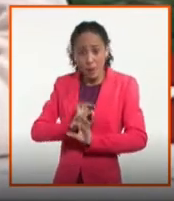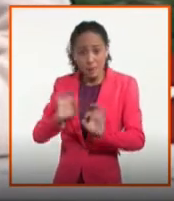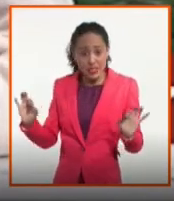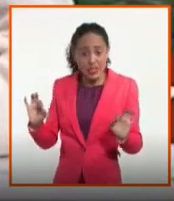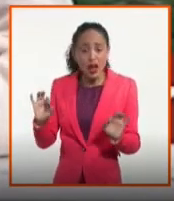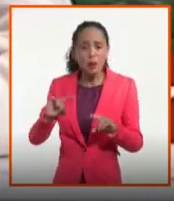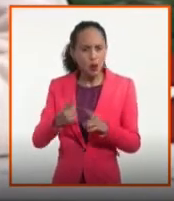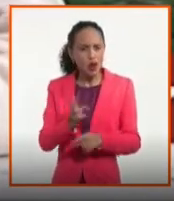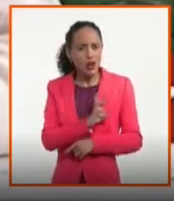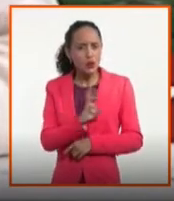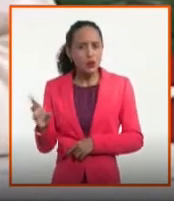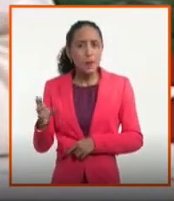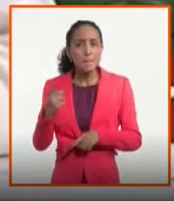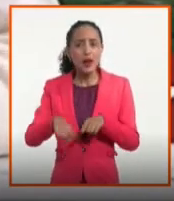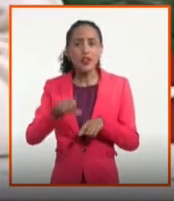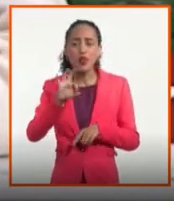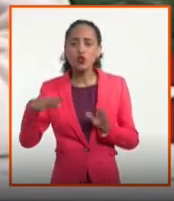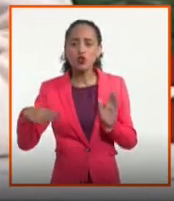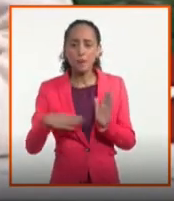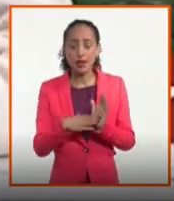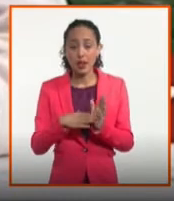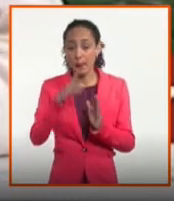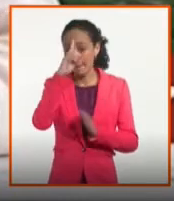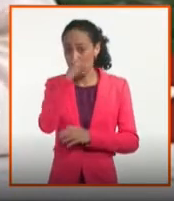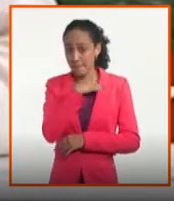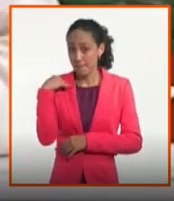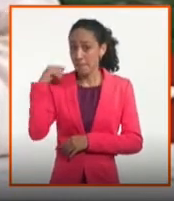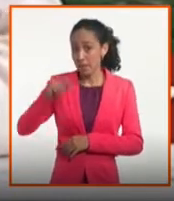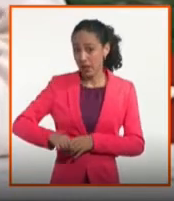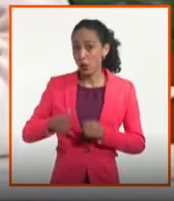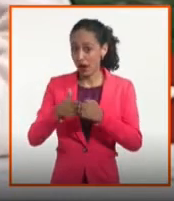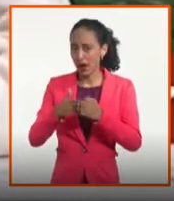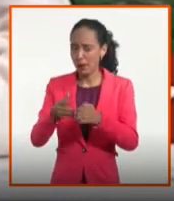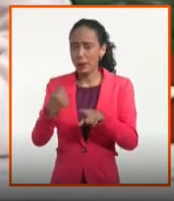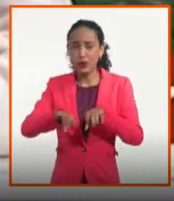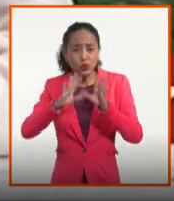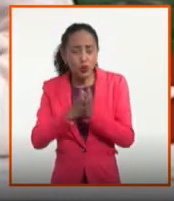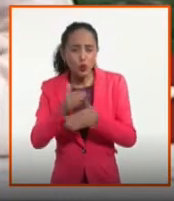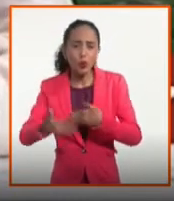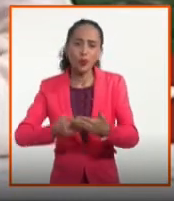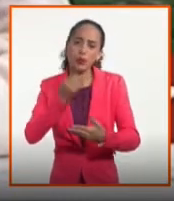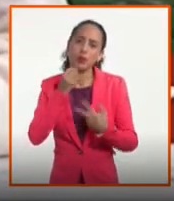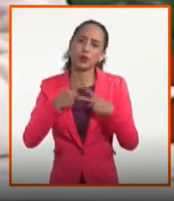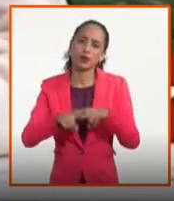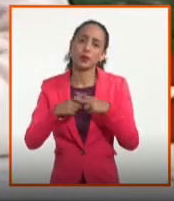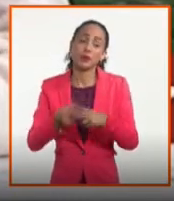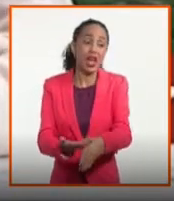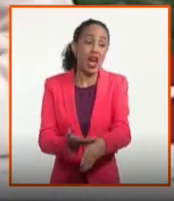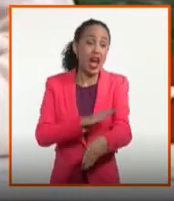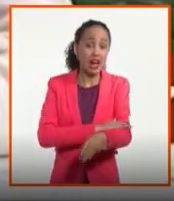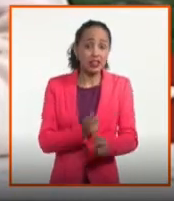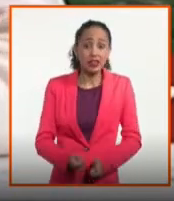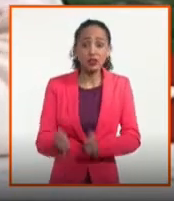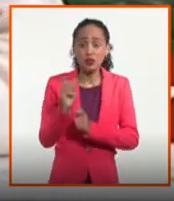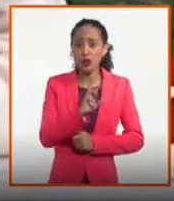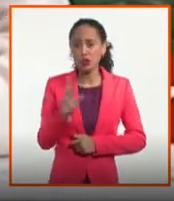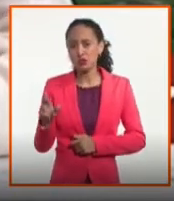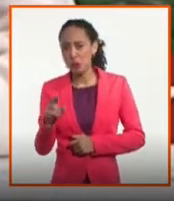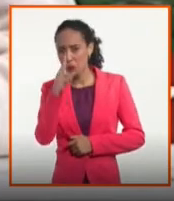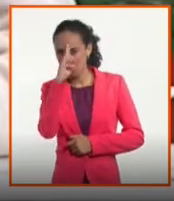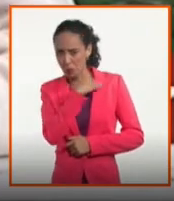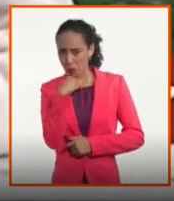que son más de ocho mil médicos en gramos cuanto pudieran haber de ante el triunfo la revolución cuando hoy tenemos más de diez hospitales randín de